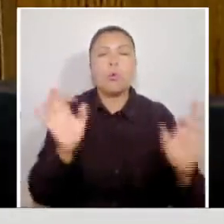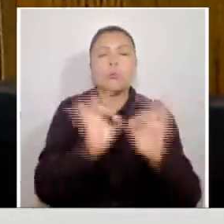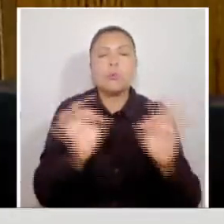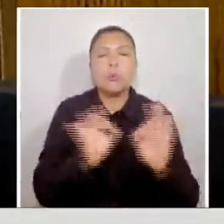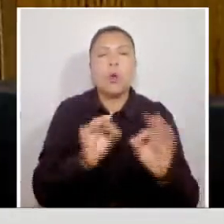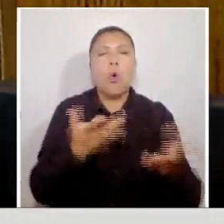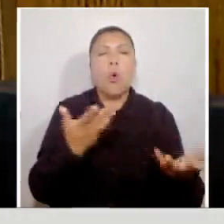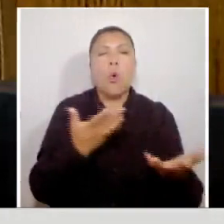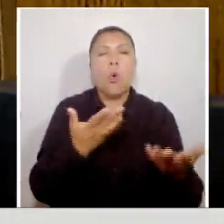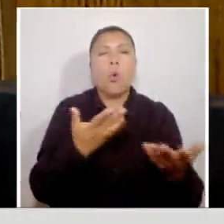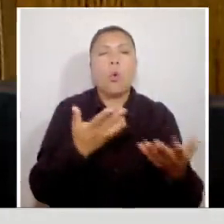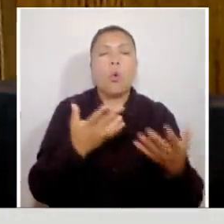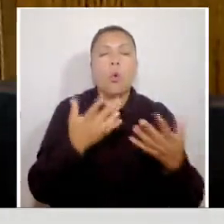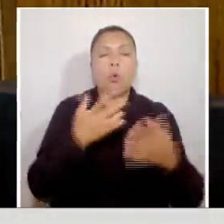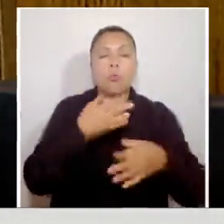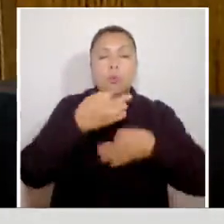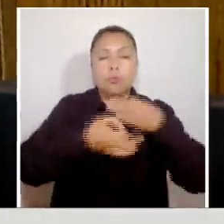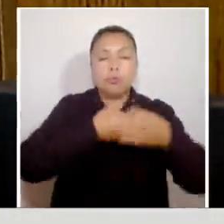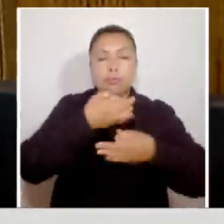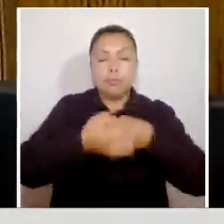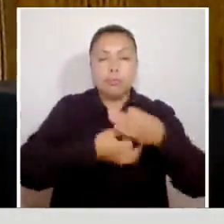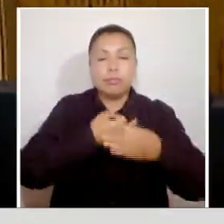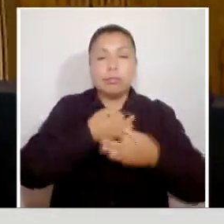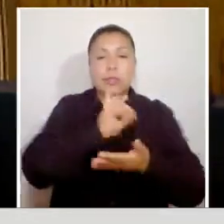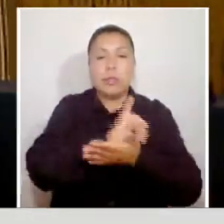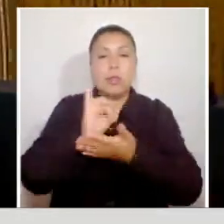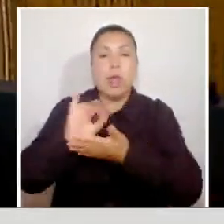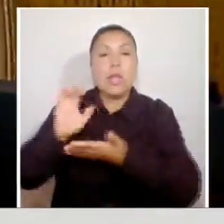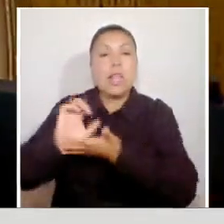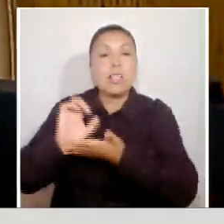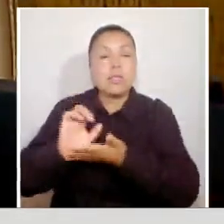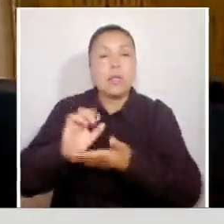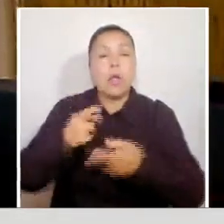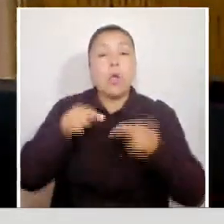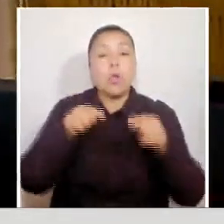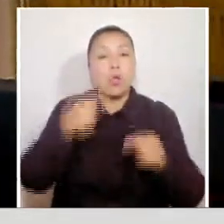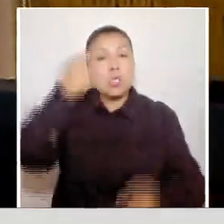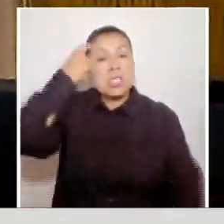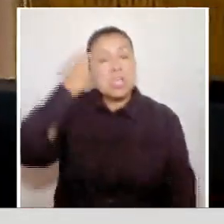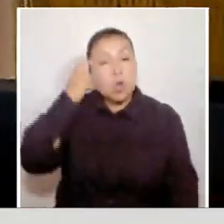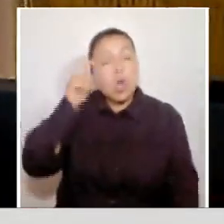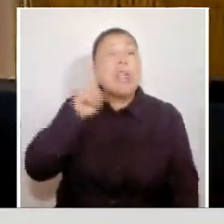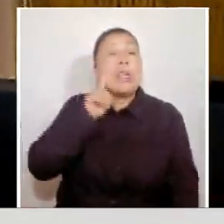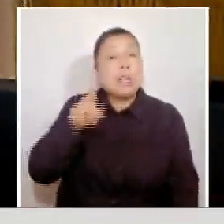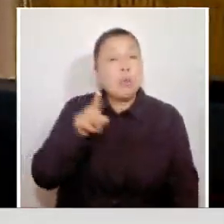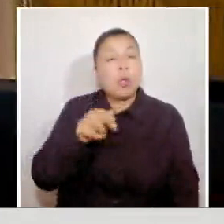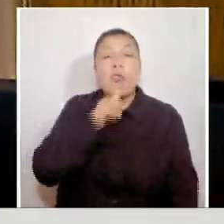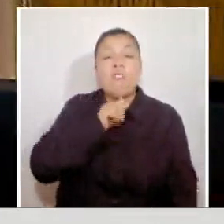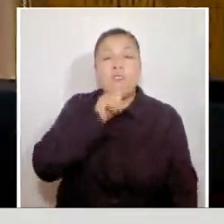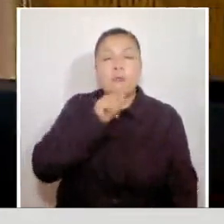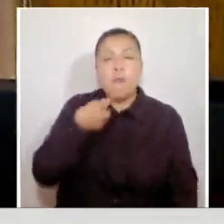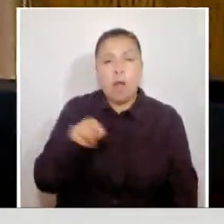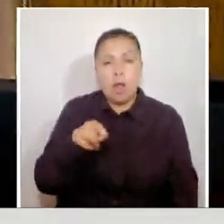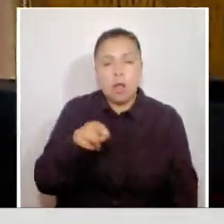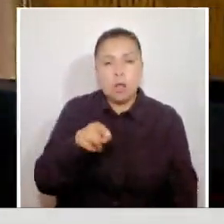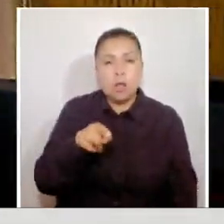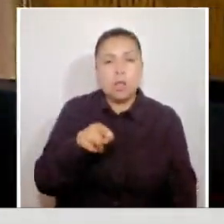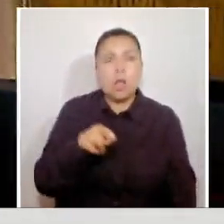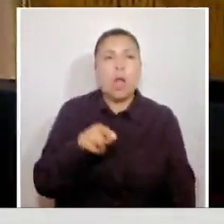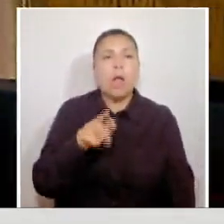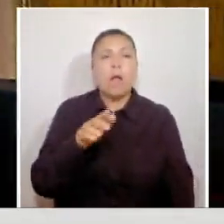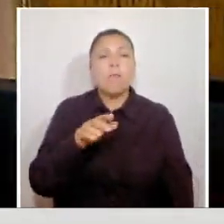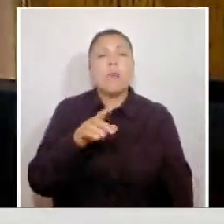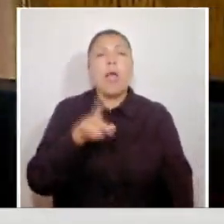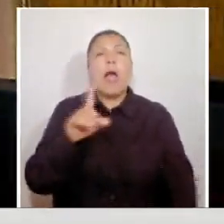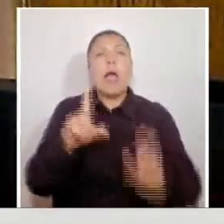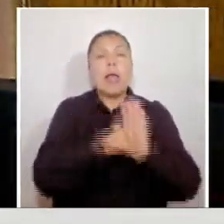bajada la institucionalidad Y en este caso y yo creo que ahí tenemos una deuda me refiero por ejemplo a la ley tea que